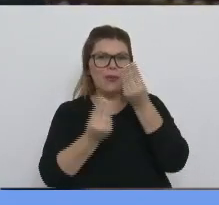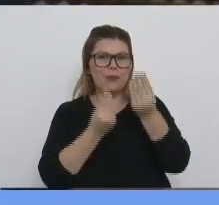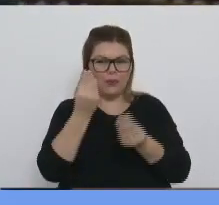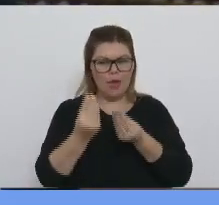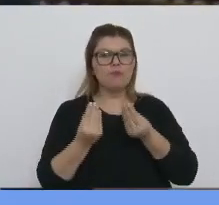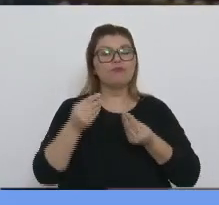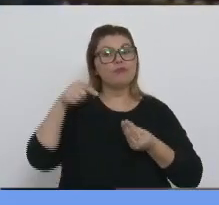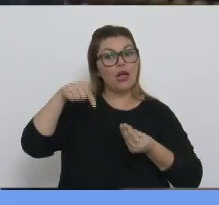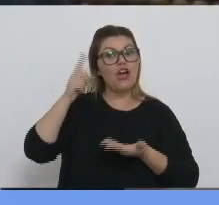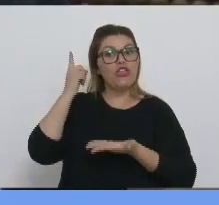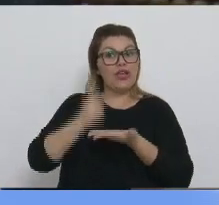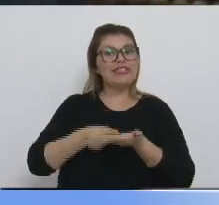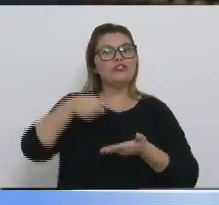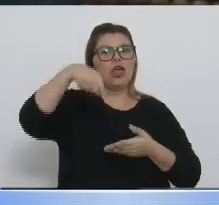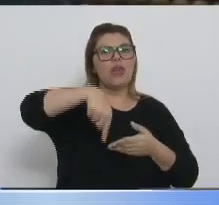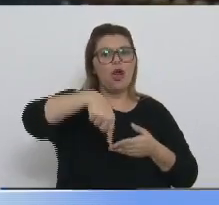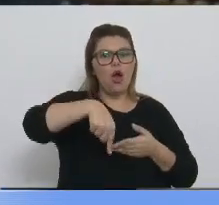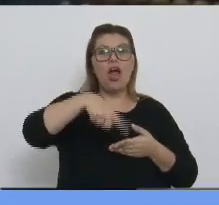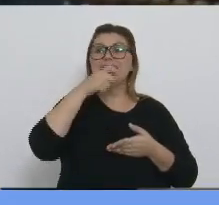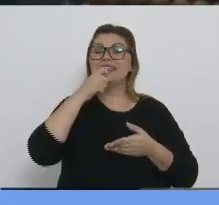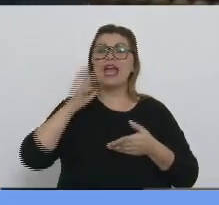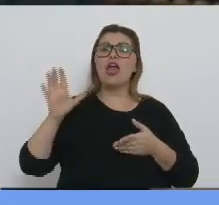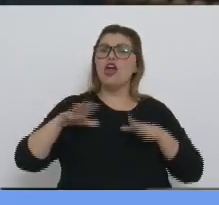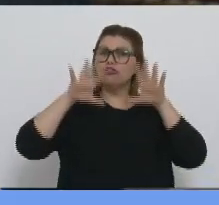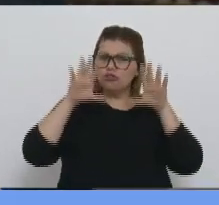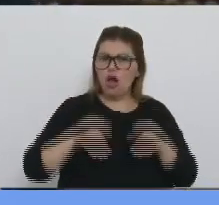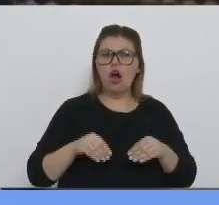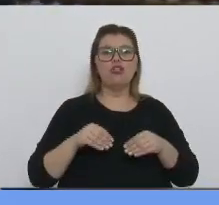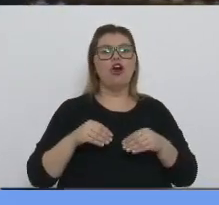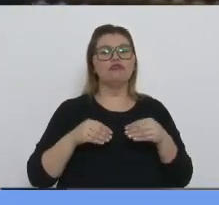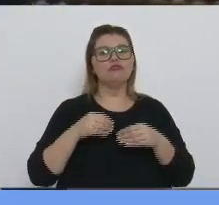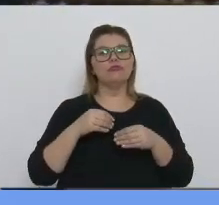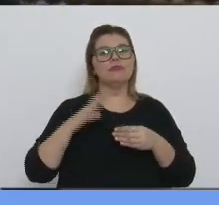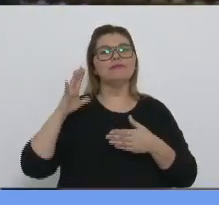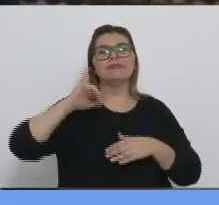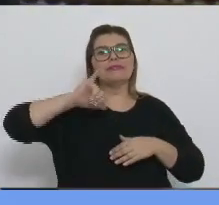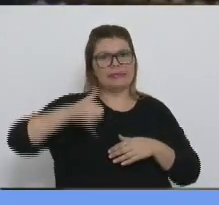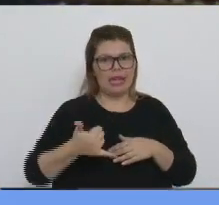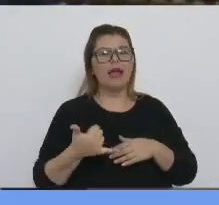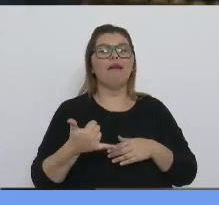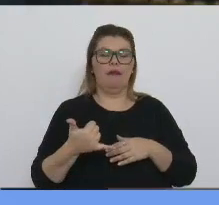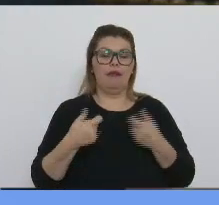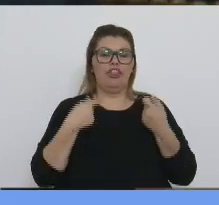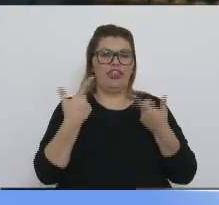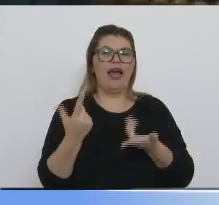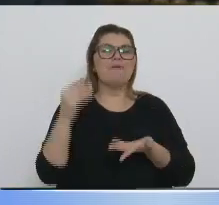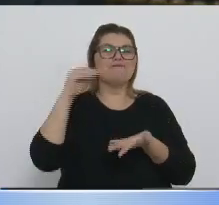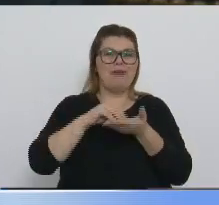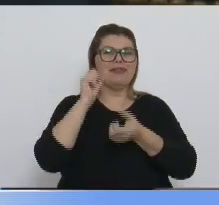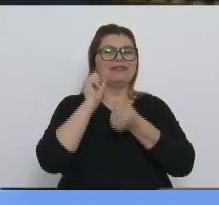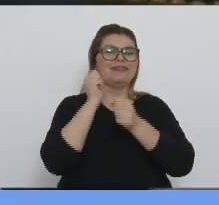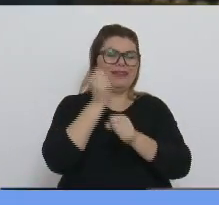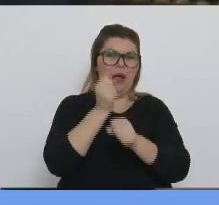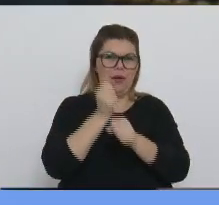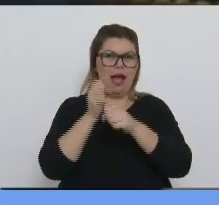hoy significará si todos hacemos las cosas bien más empleo especialmente relacionado